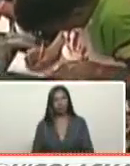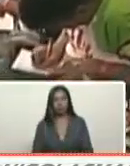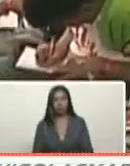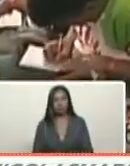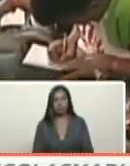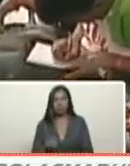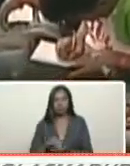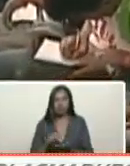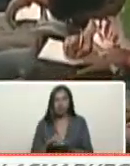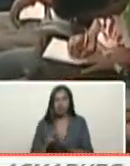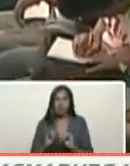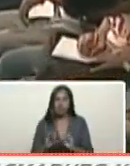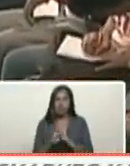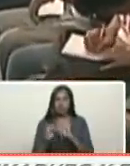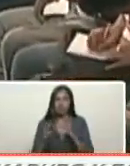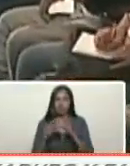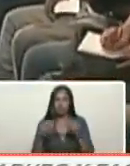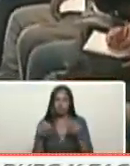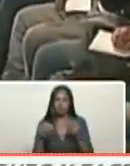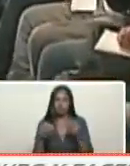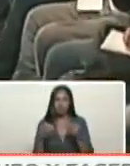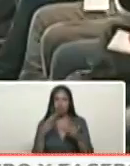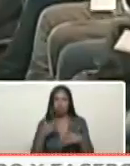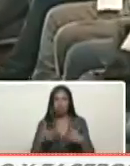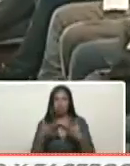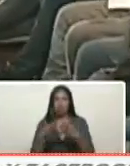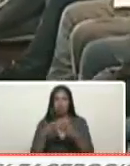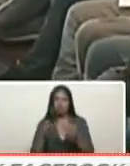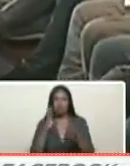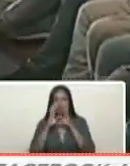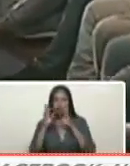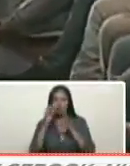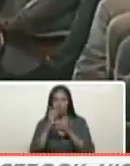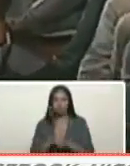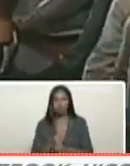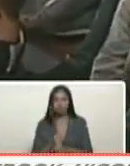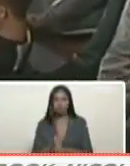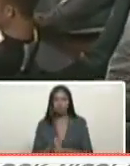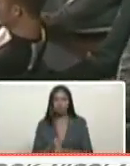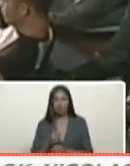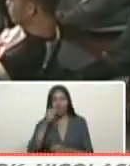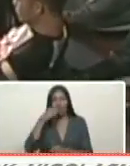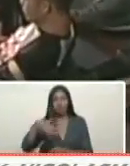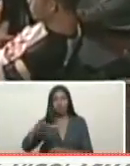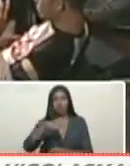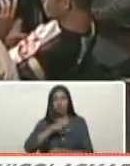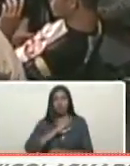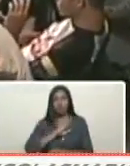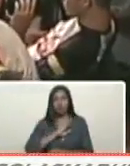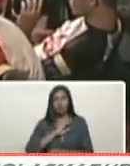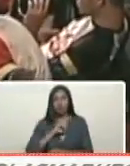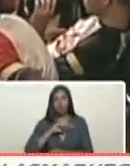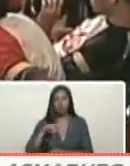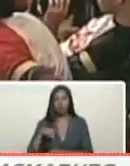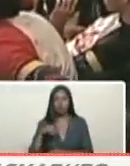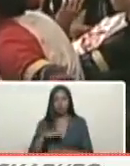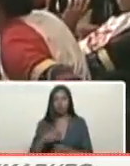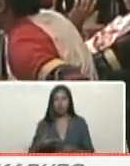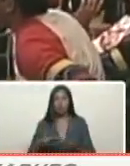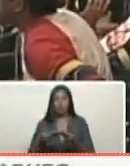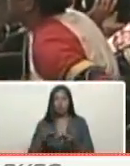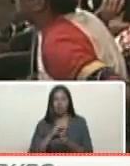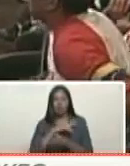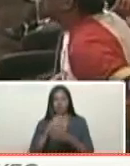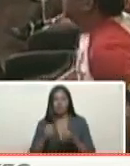Apostar fuerte. Darle toda la confianza al pueblo de a pie. Porque cuando yo le doy mi